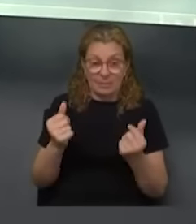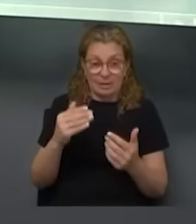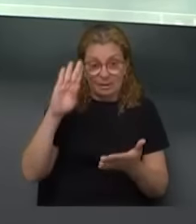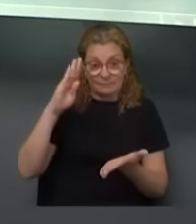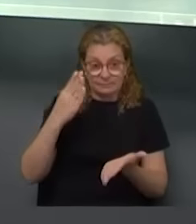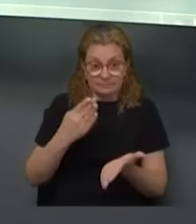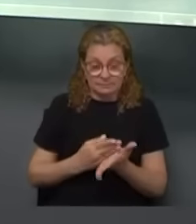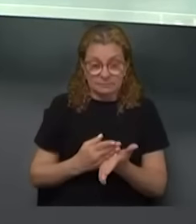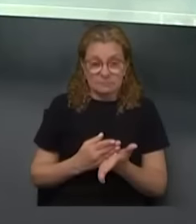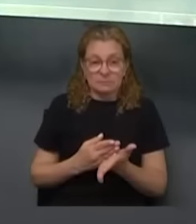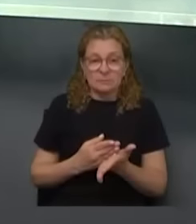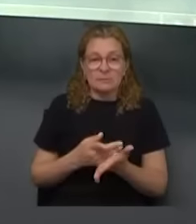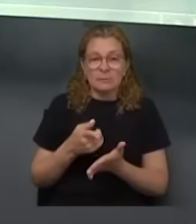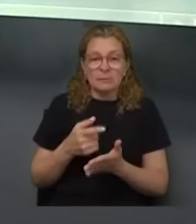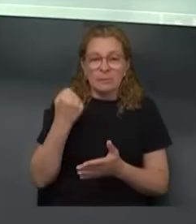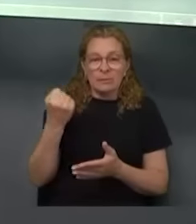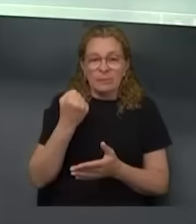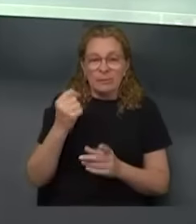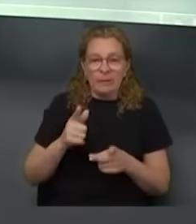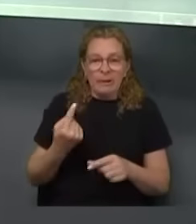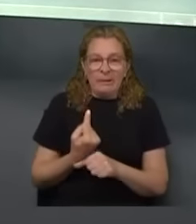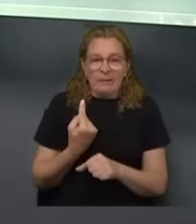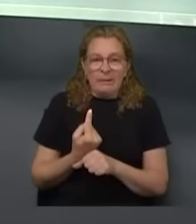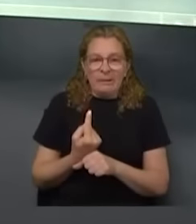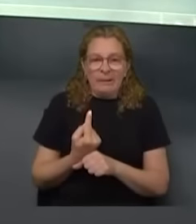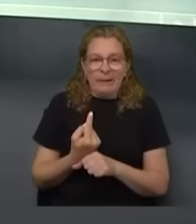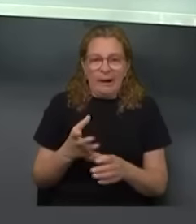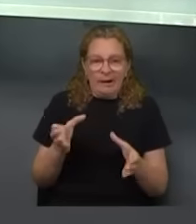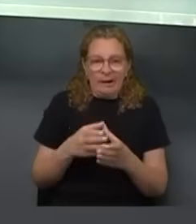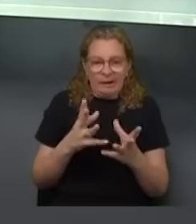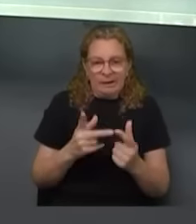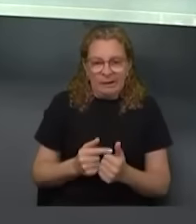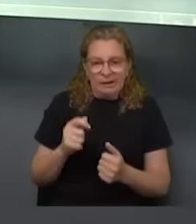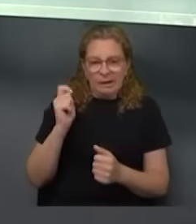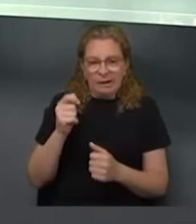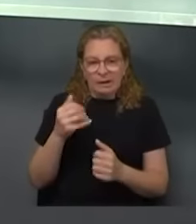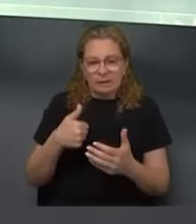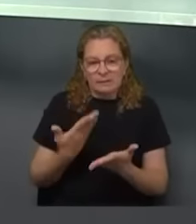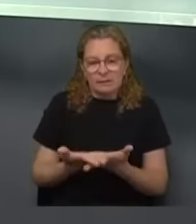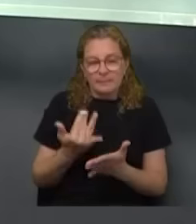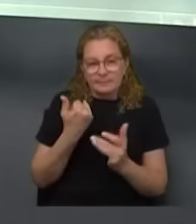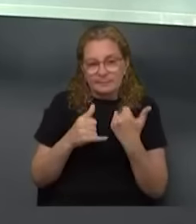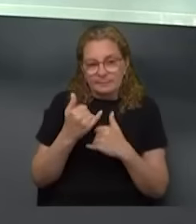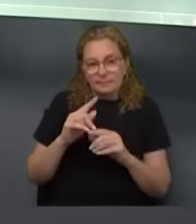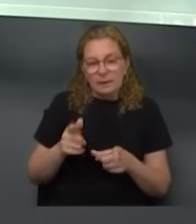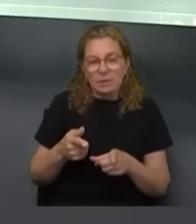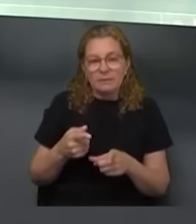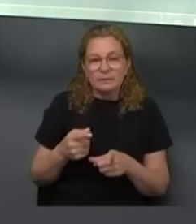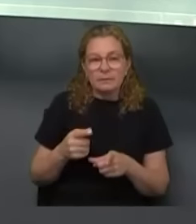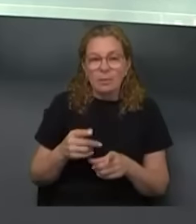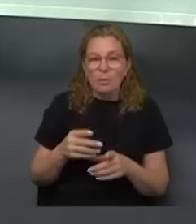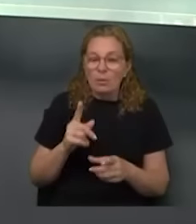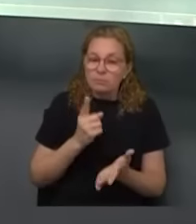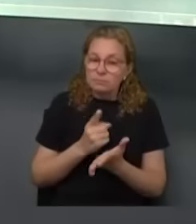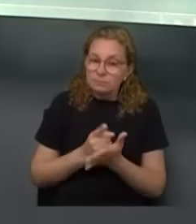la etapa del terrorismo de estado es importante que en primer lugar organismos públicos puedan aportar información Y en segundo lugar que haya órdenes